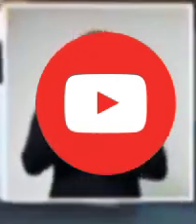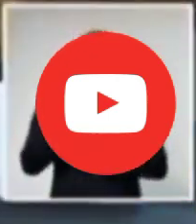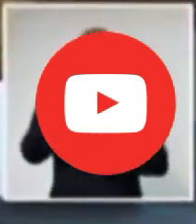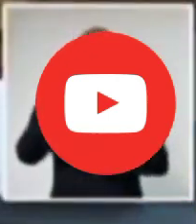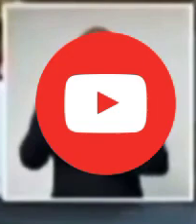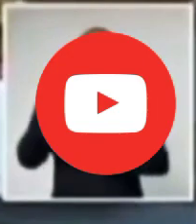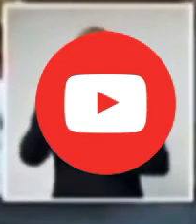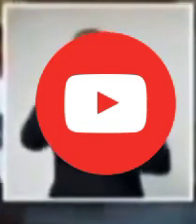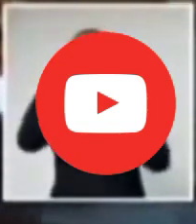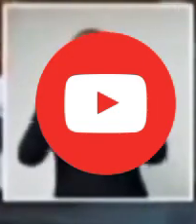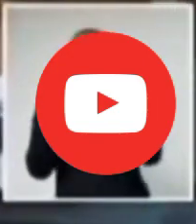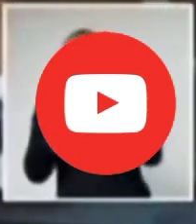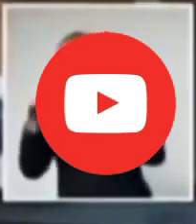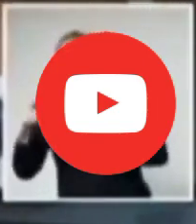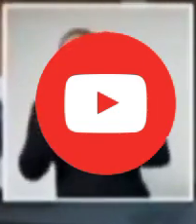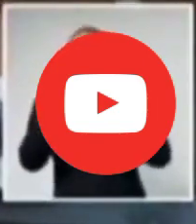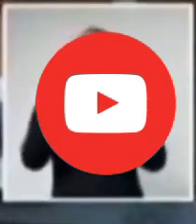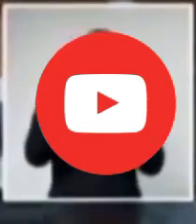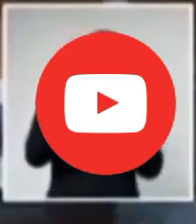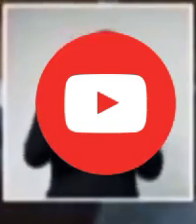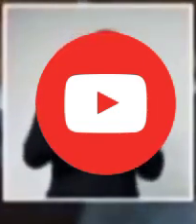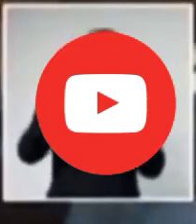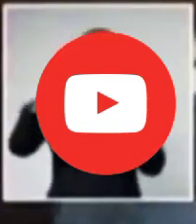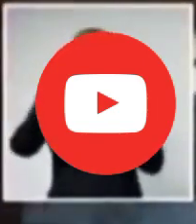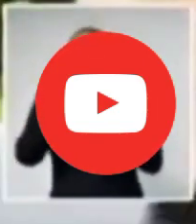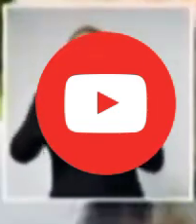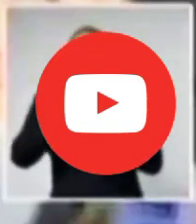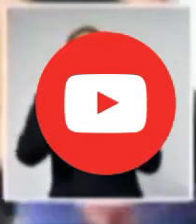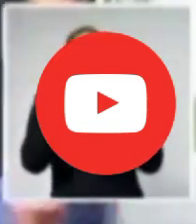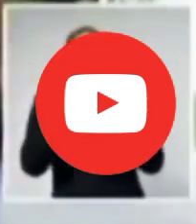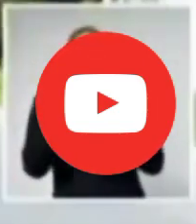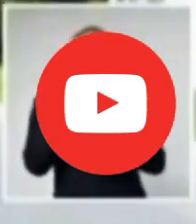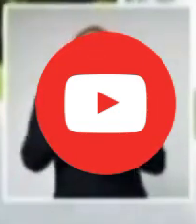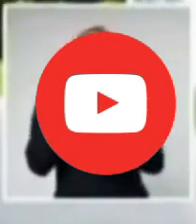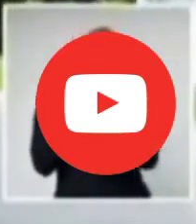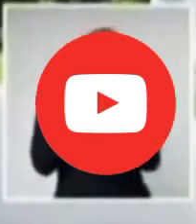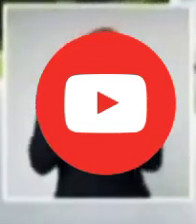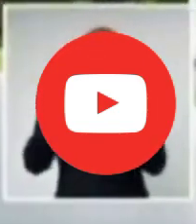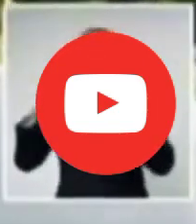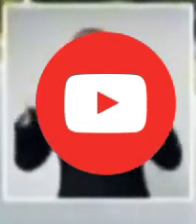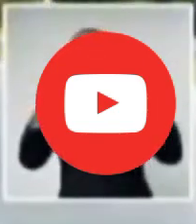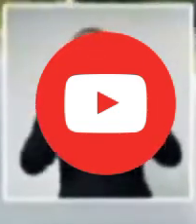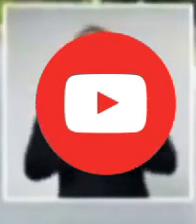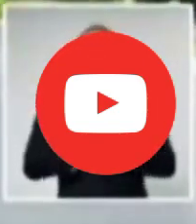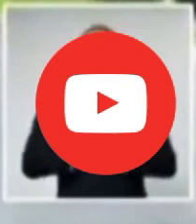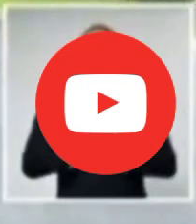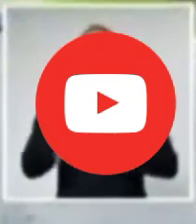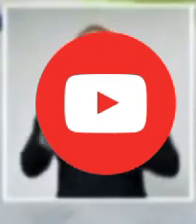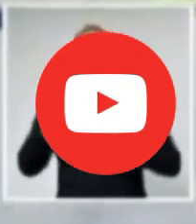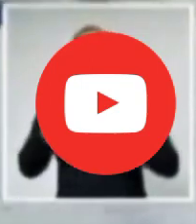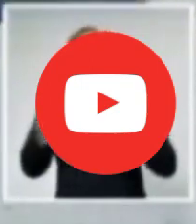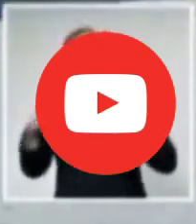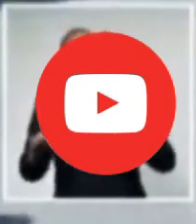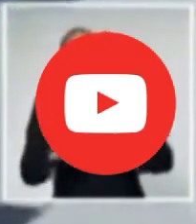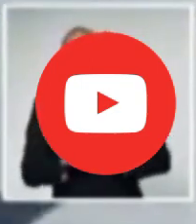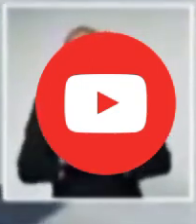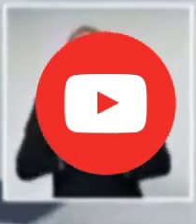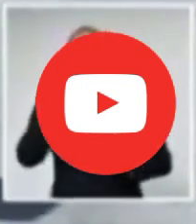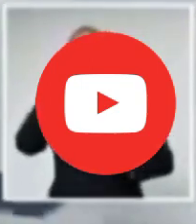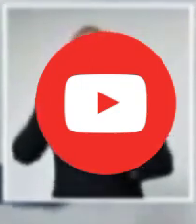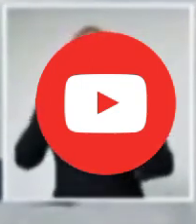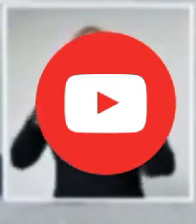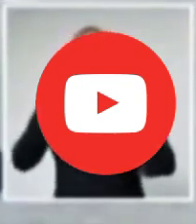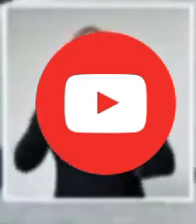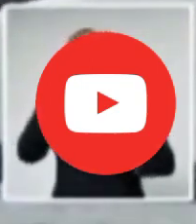bodega, recibe el cariño y la atención de todos y no le apena enfrentar la vida con la naturalidad de quien hace las cosas por